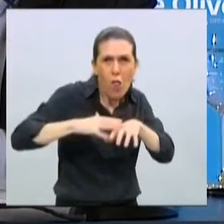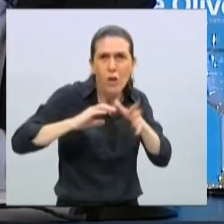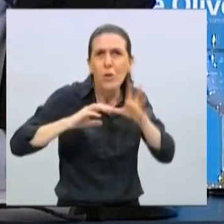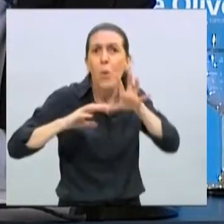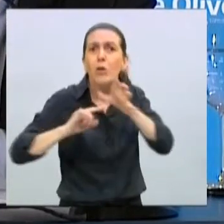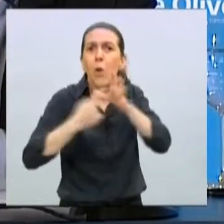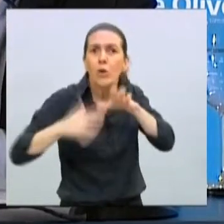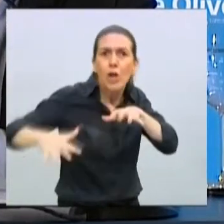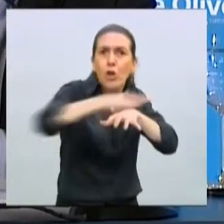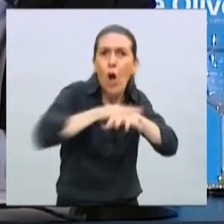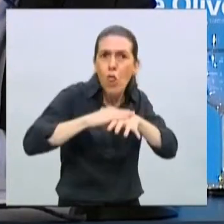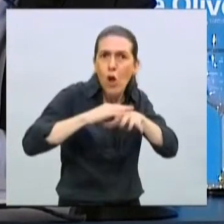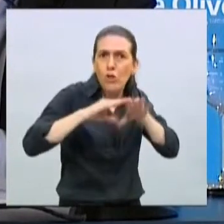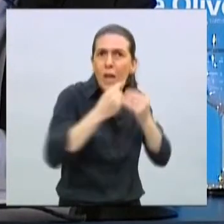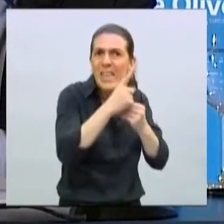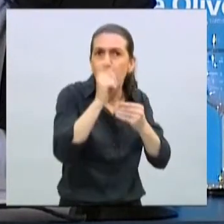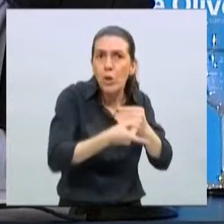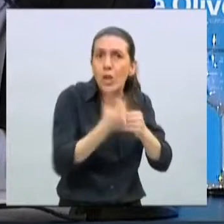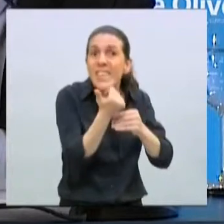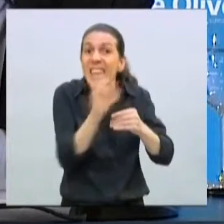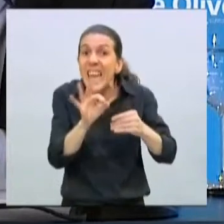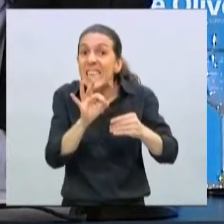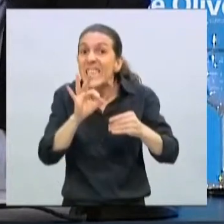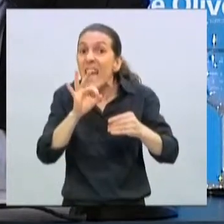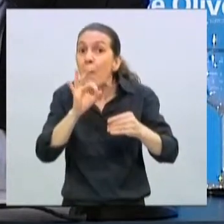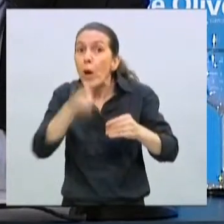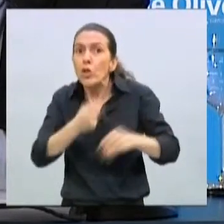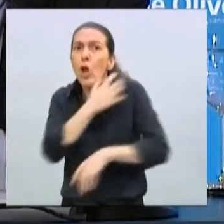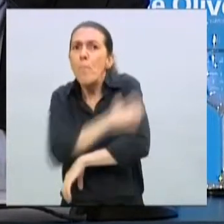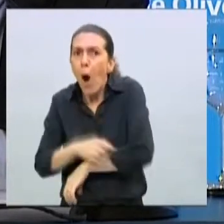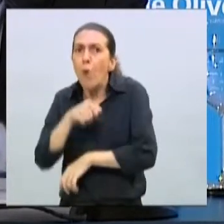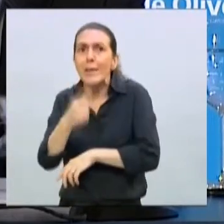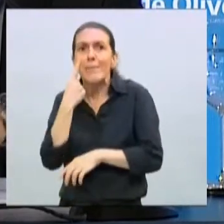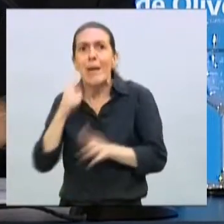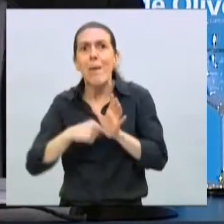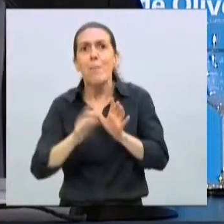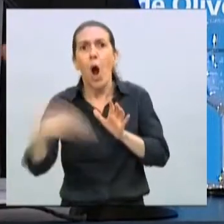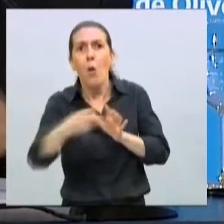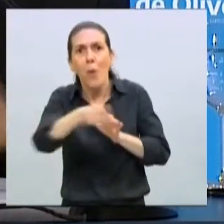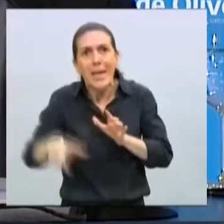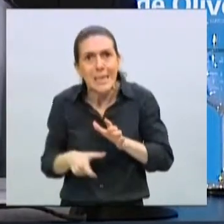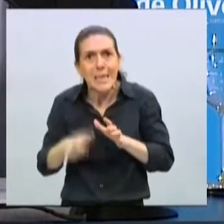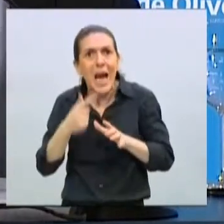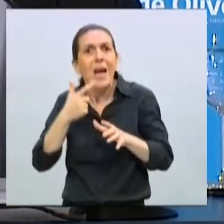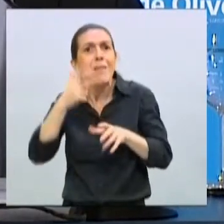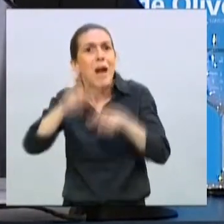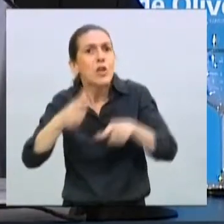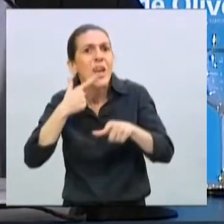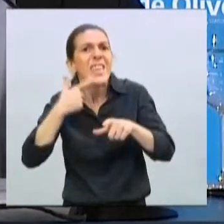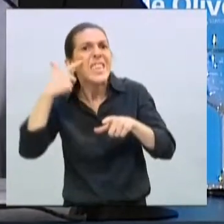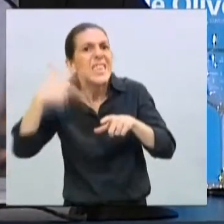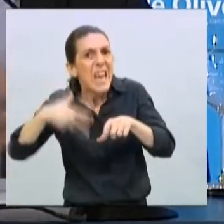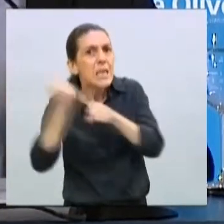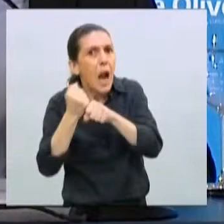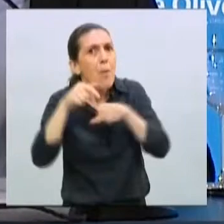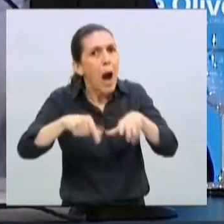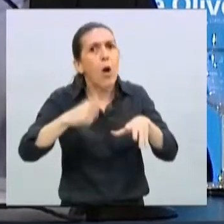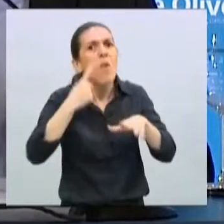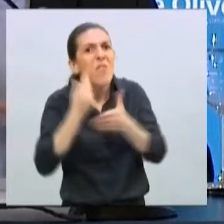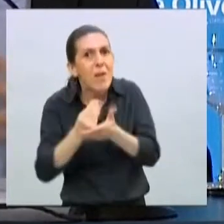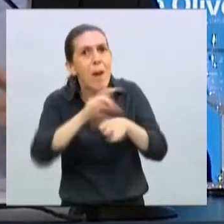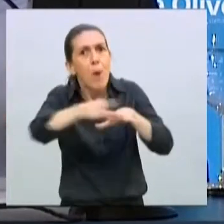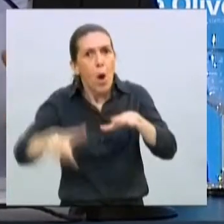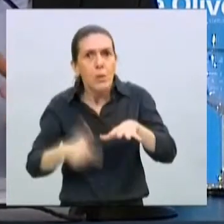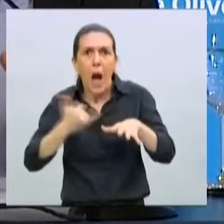60%. Están el 55% de los desempleados. O sea que tiene una realidad así de compleja, muchísima